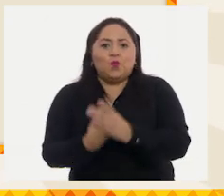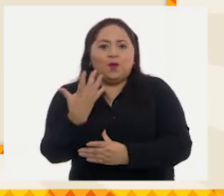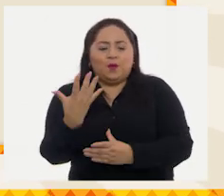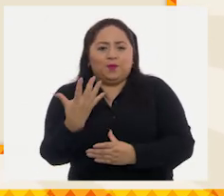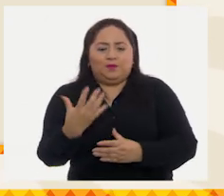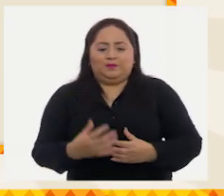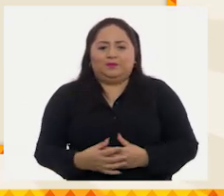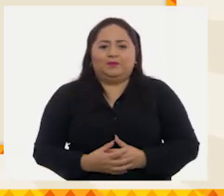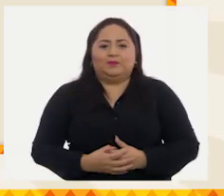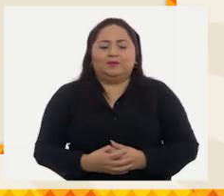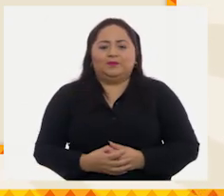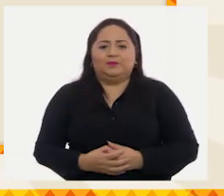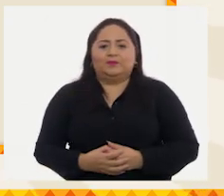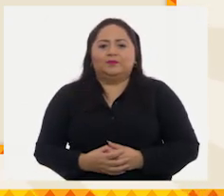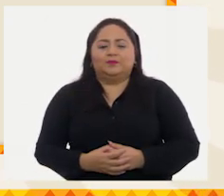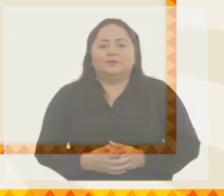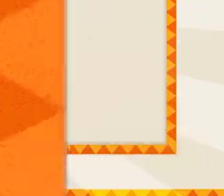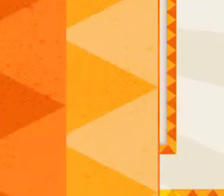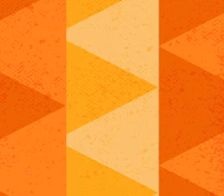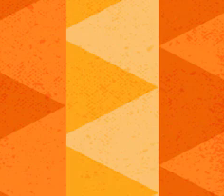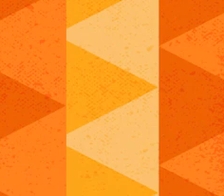la nueva república.